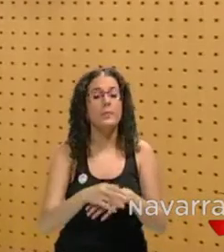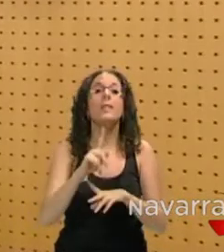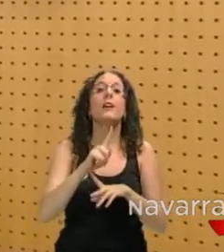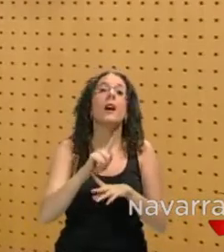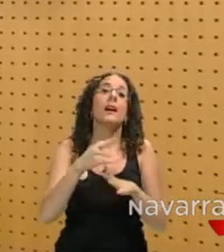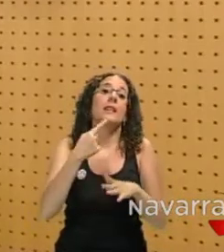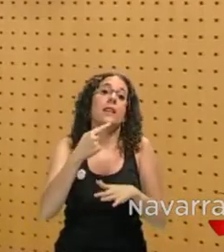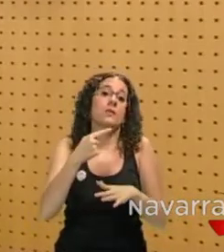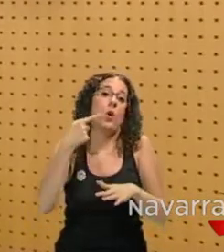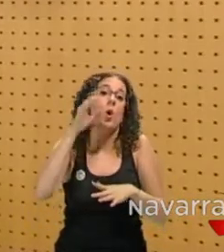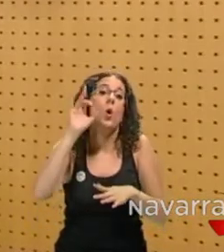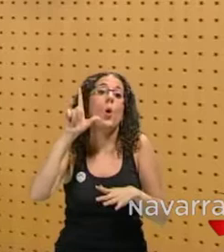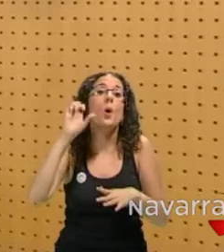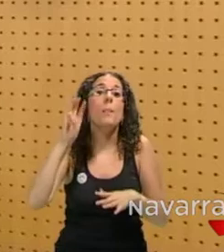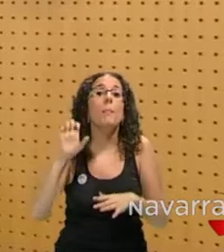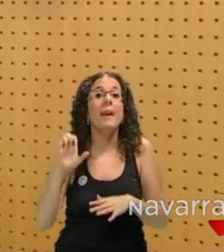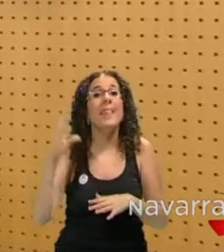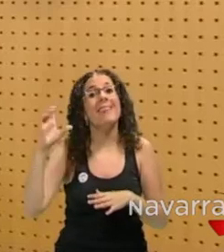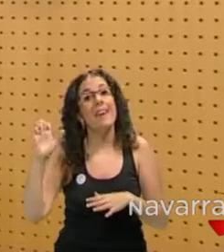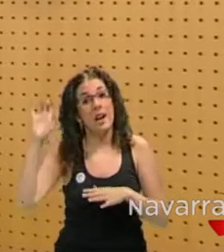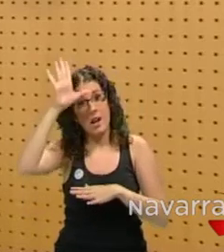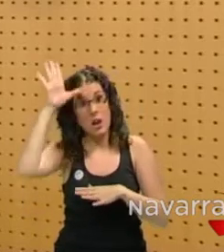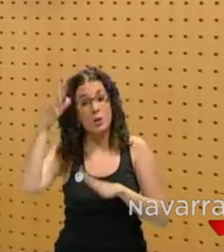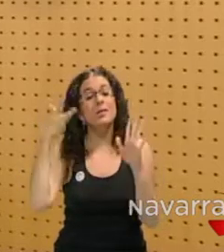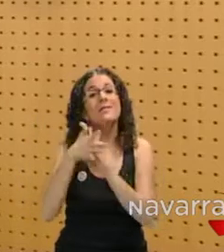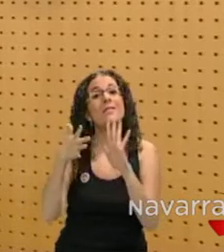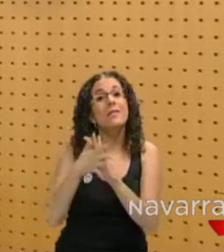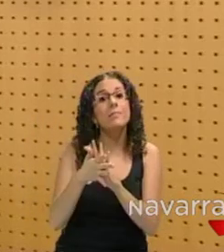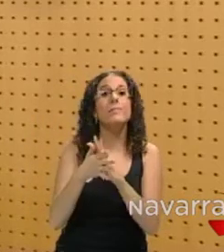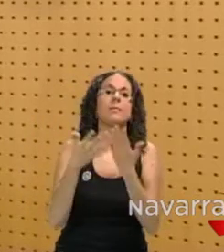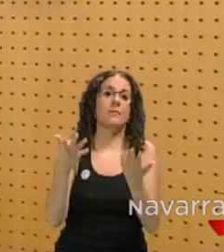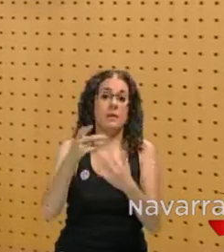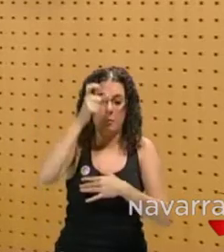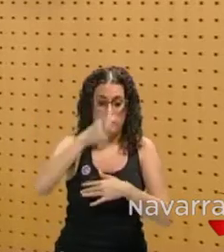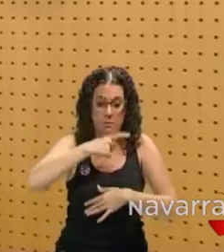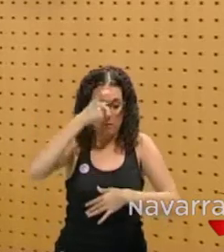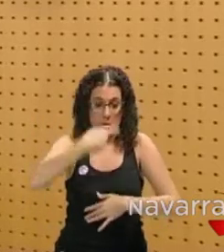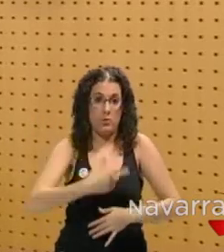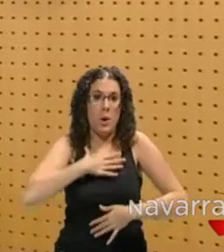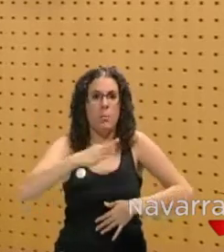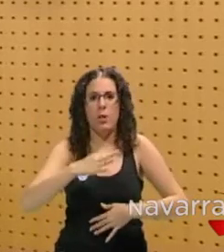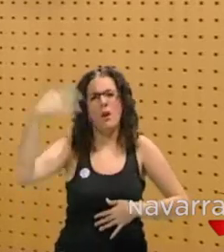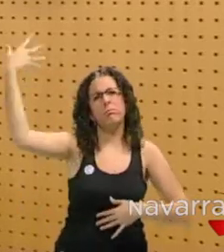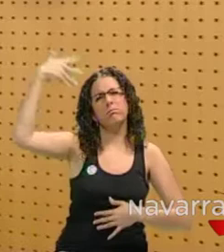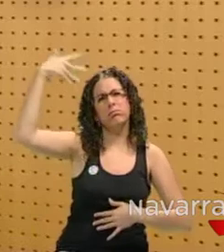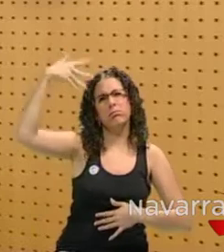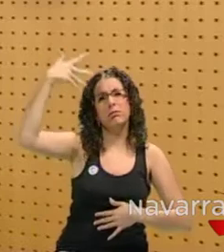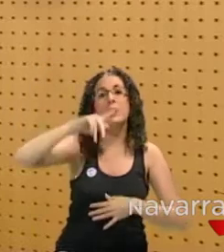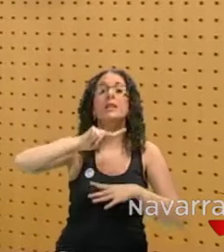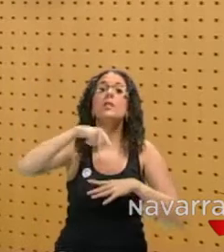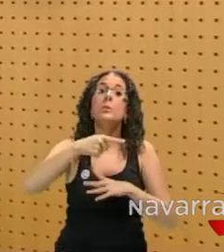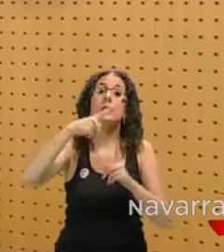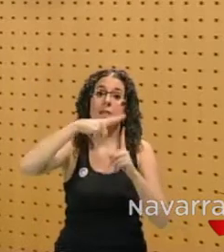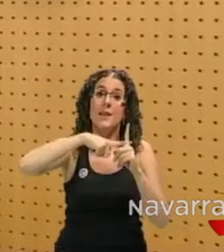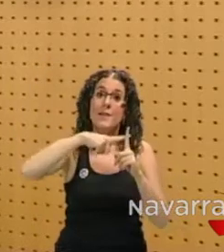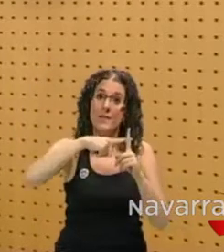se descompensan del todo. Entonces ahí hay una persona que tiene fiebre, 39 grados o más, o sea, es importante la fiebre que